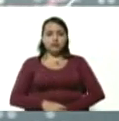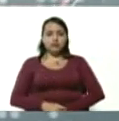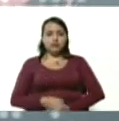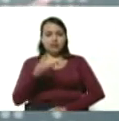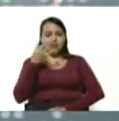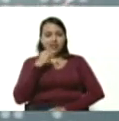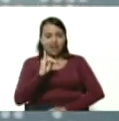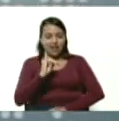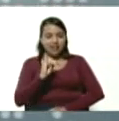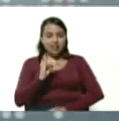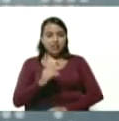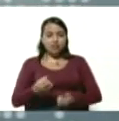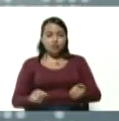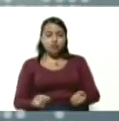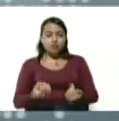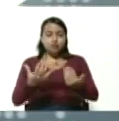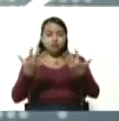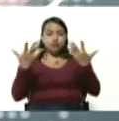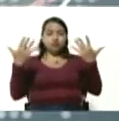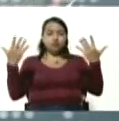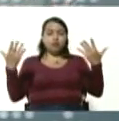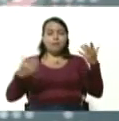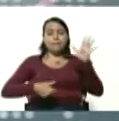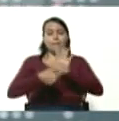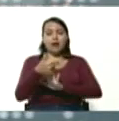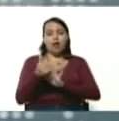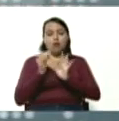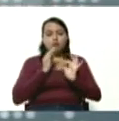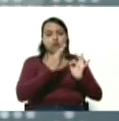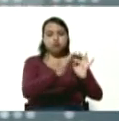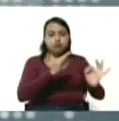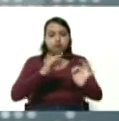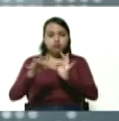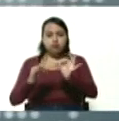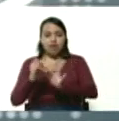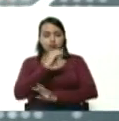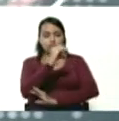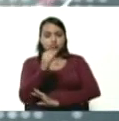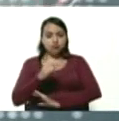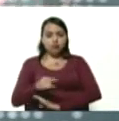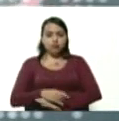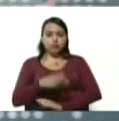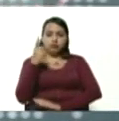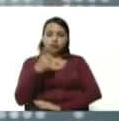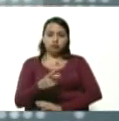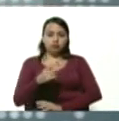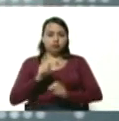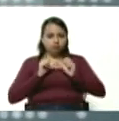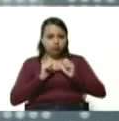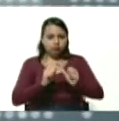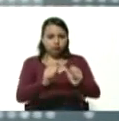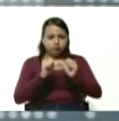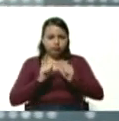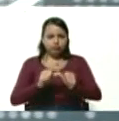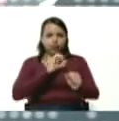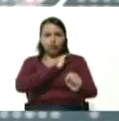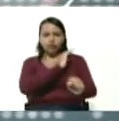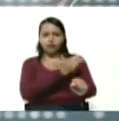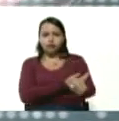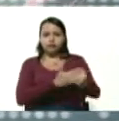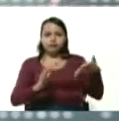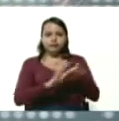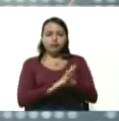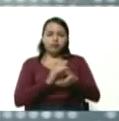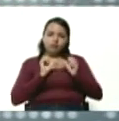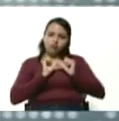que ha generado un número importante de casos, pues nos obliga a insistir con mucha fuerza en el